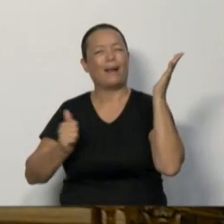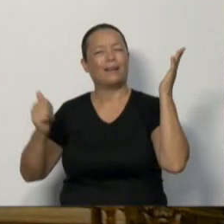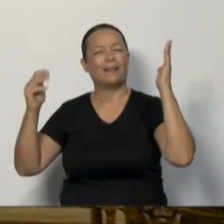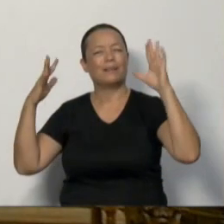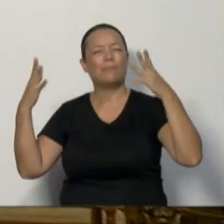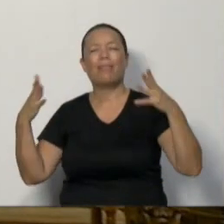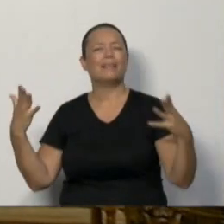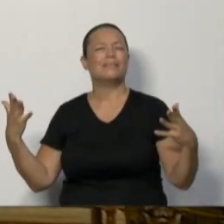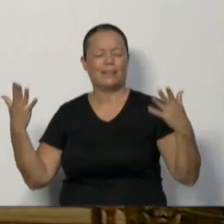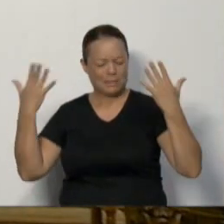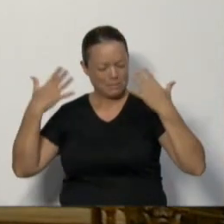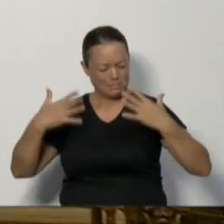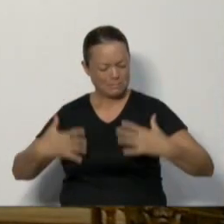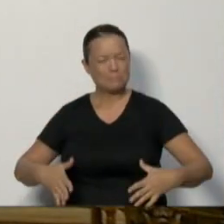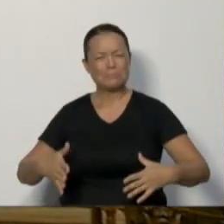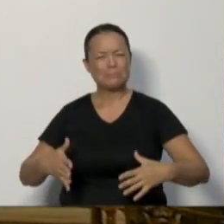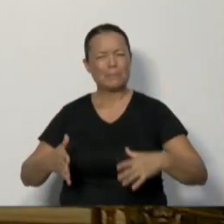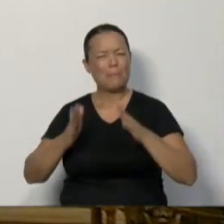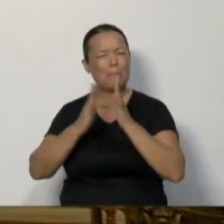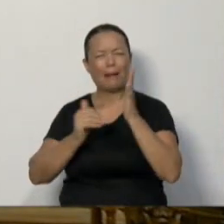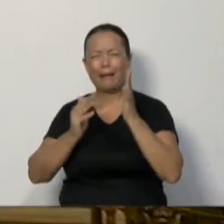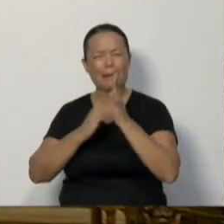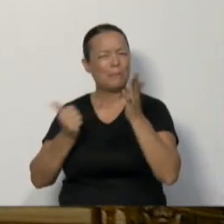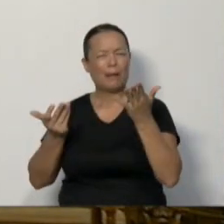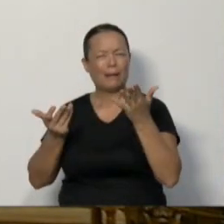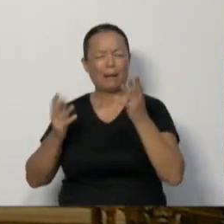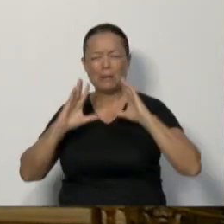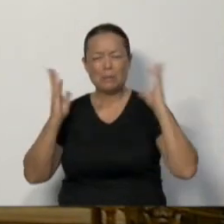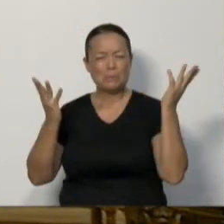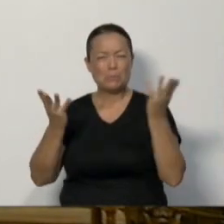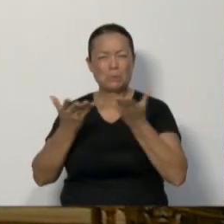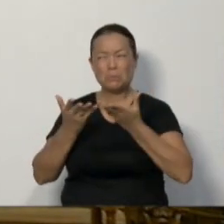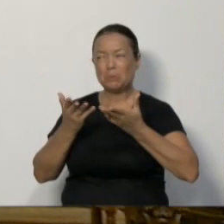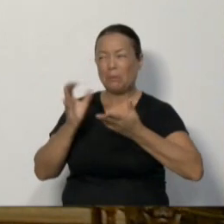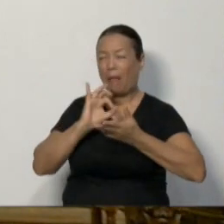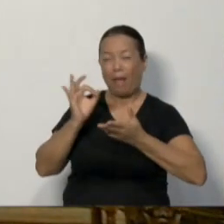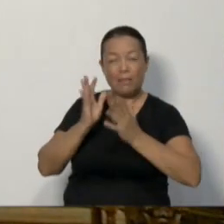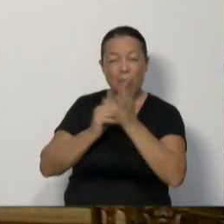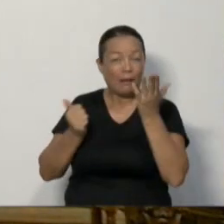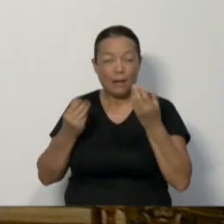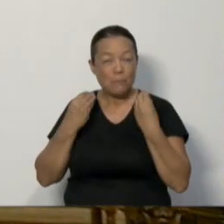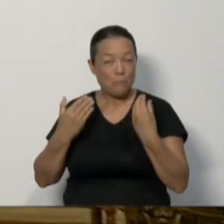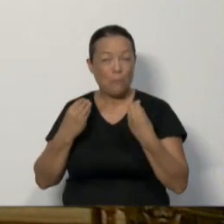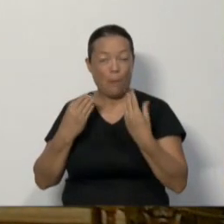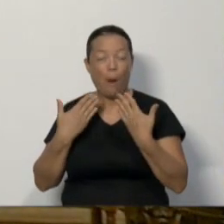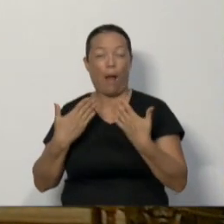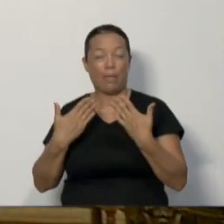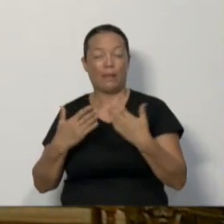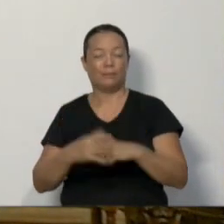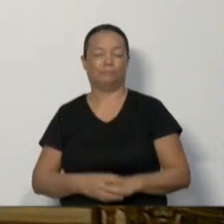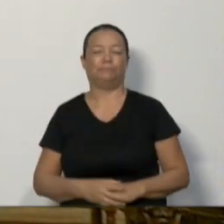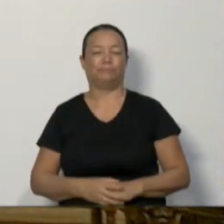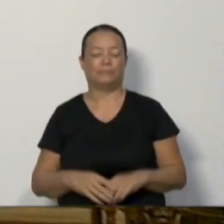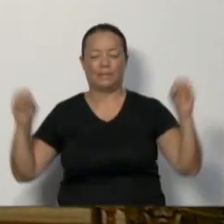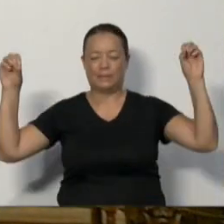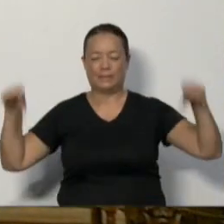volvieron resplandecientes, tan blancas como nadie en el mundo podría blanquearlas. Y se les